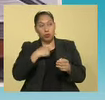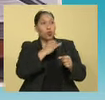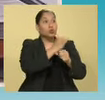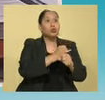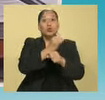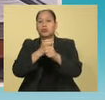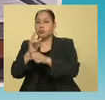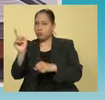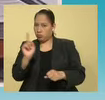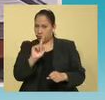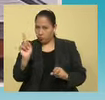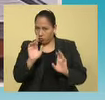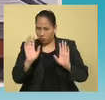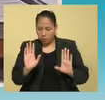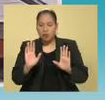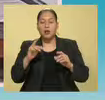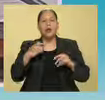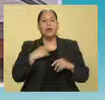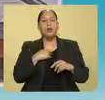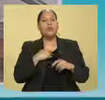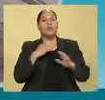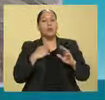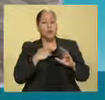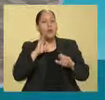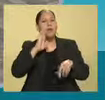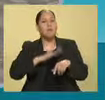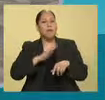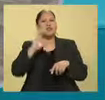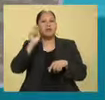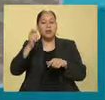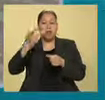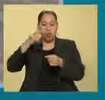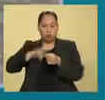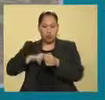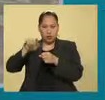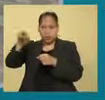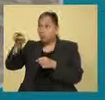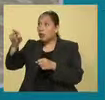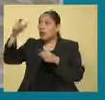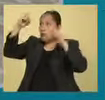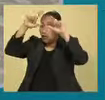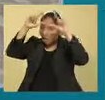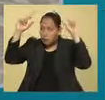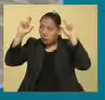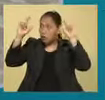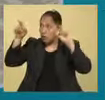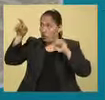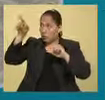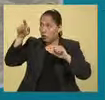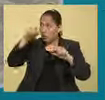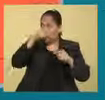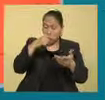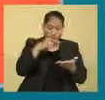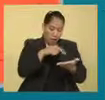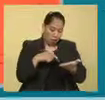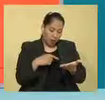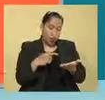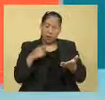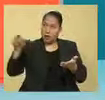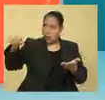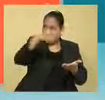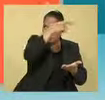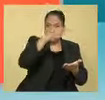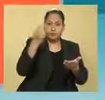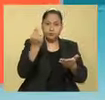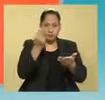la gente, nos corresponde más bien en relación a la institución médica, a que la gente sí reciba lo que está pidiendo.